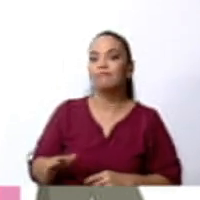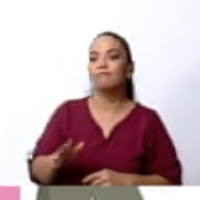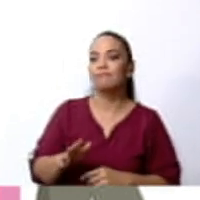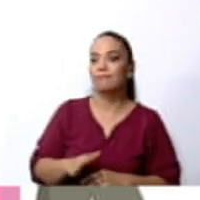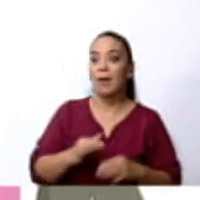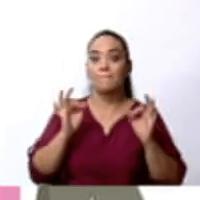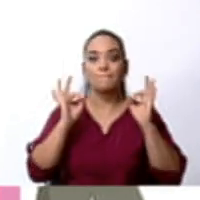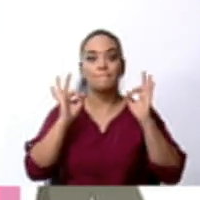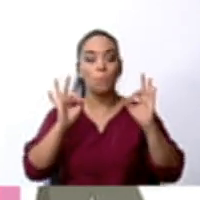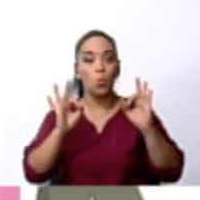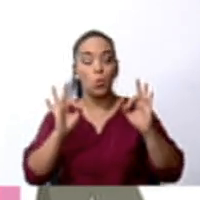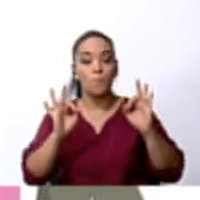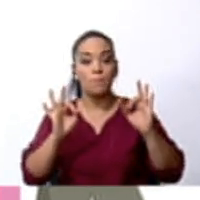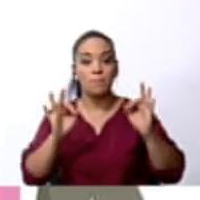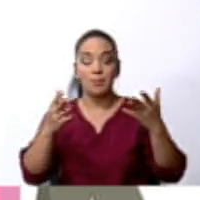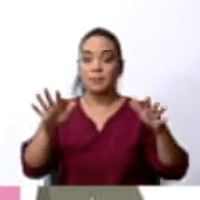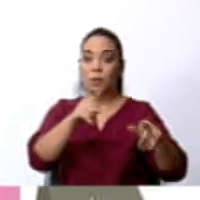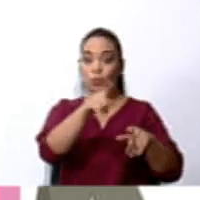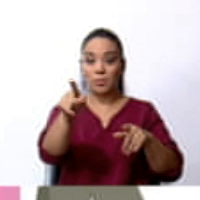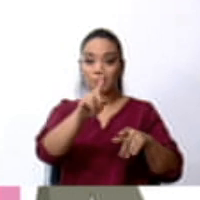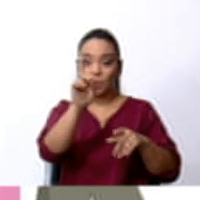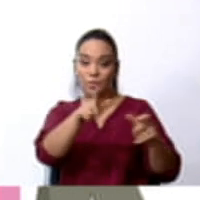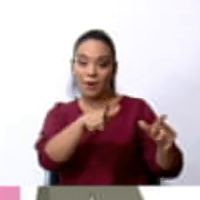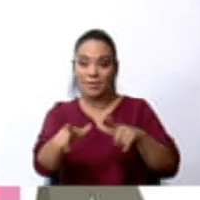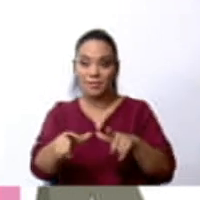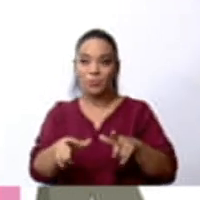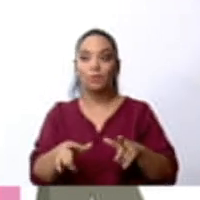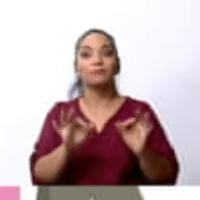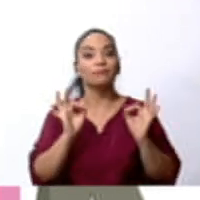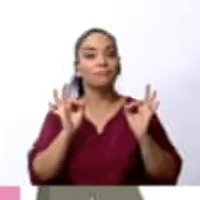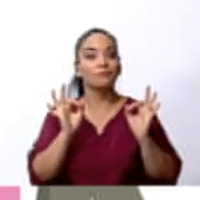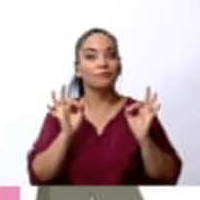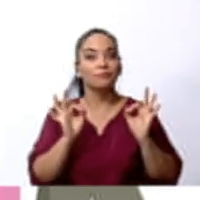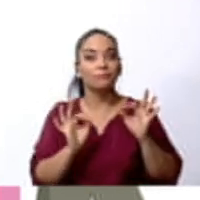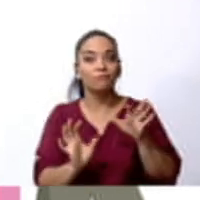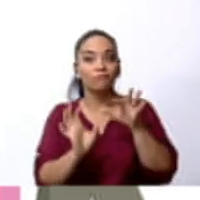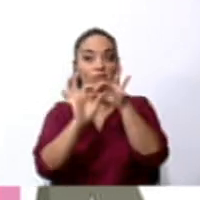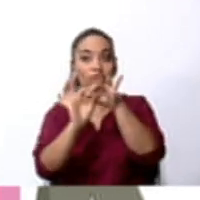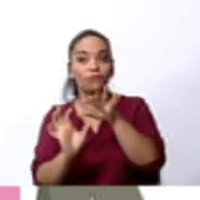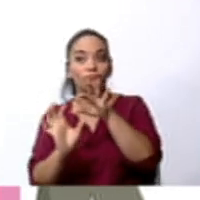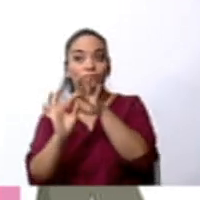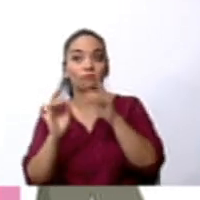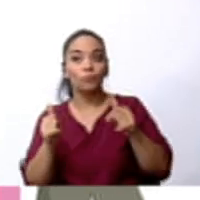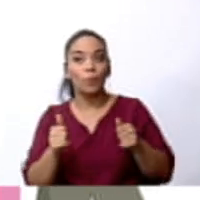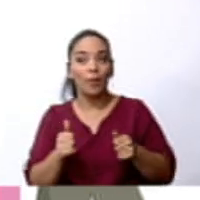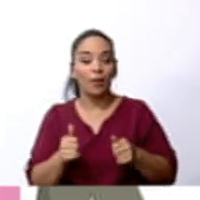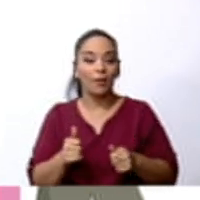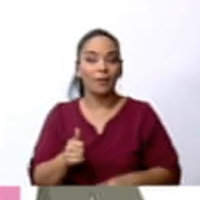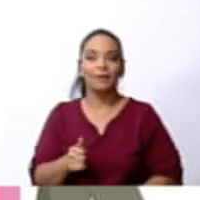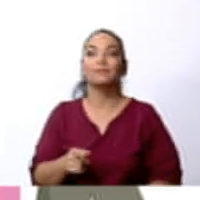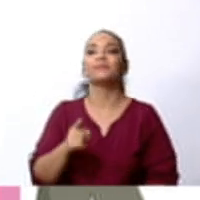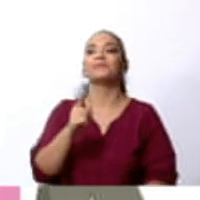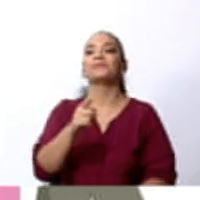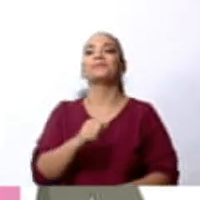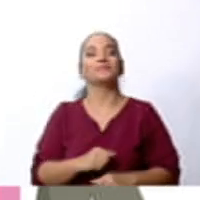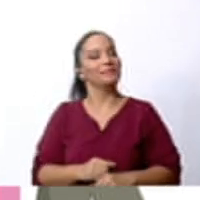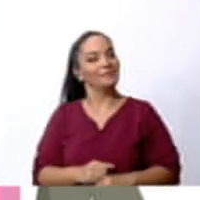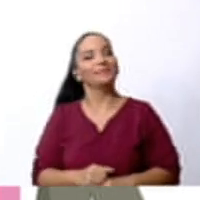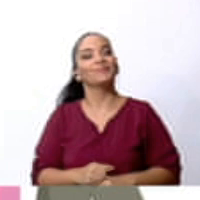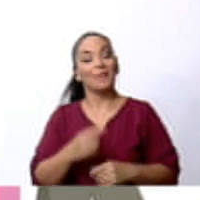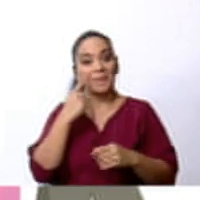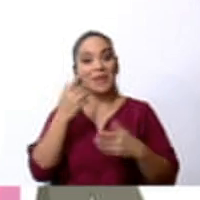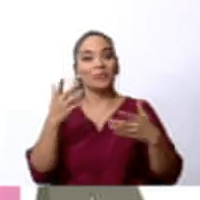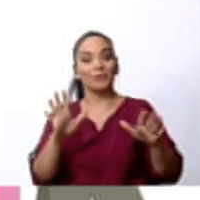Muy bien, ¿ya están listos? Excelente, así estaban cada uno de